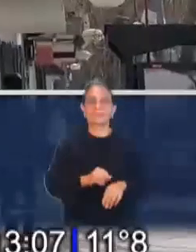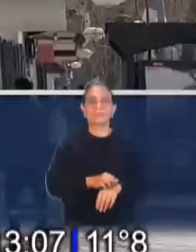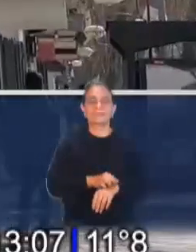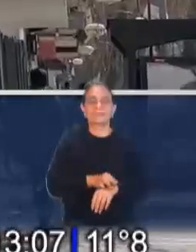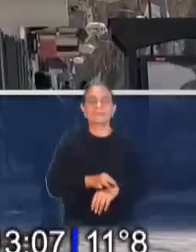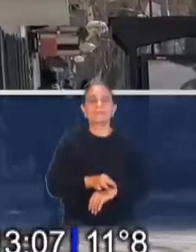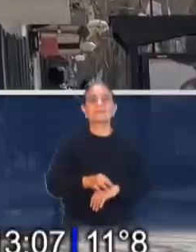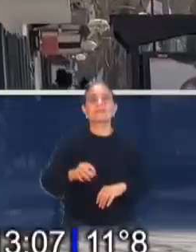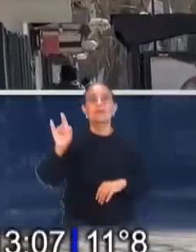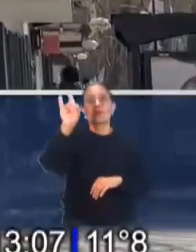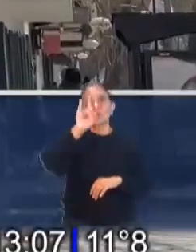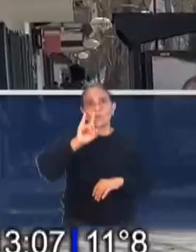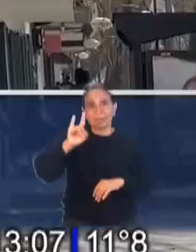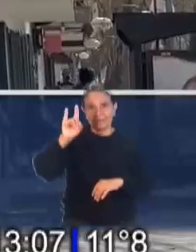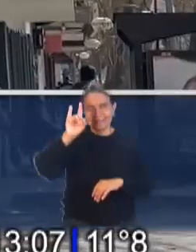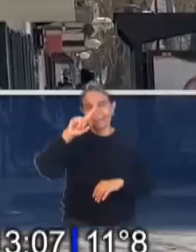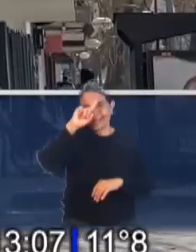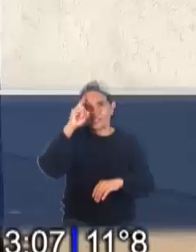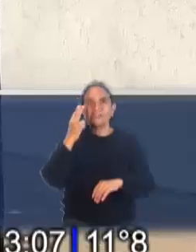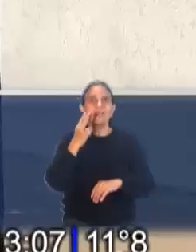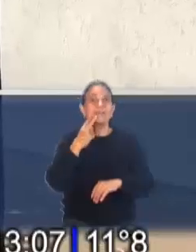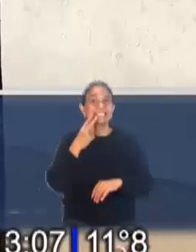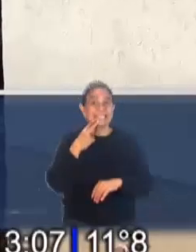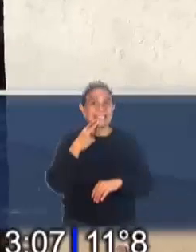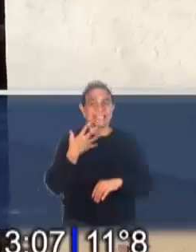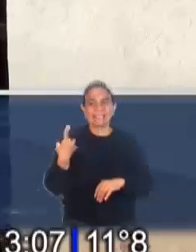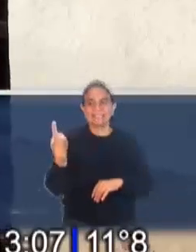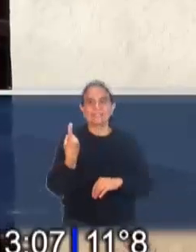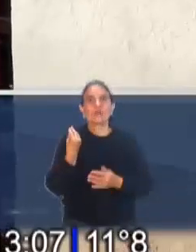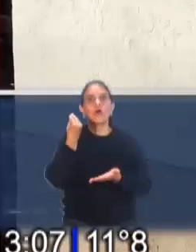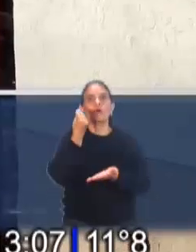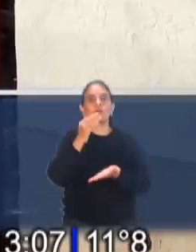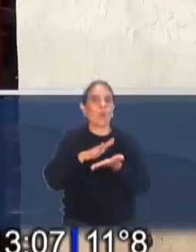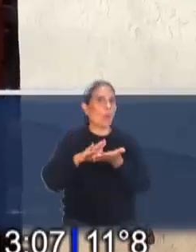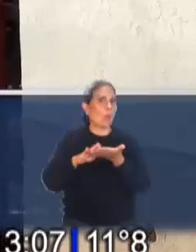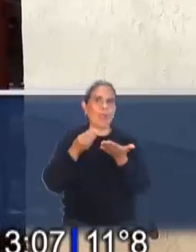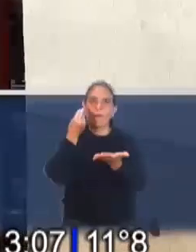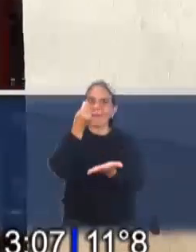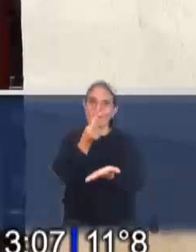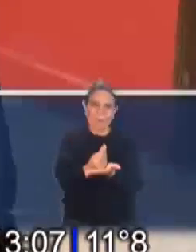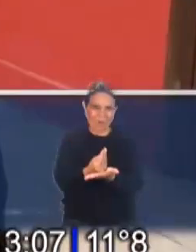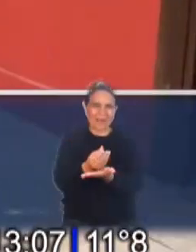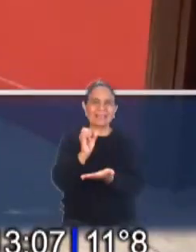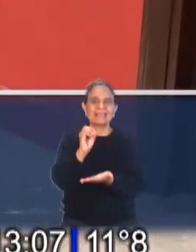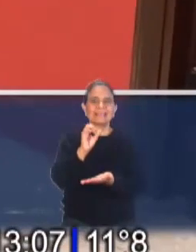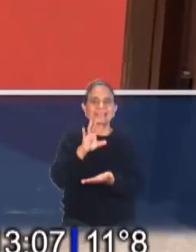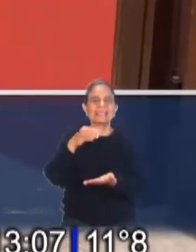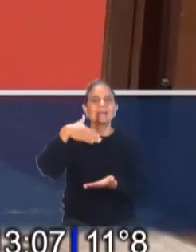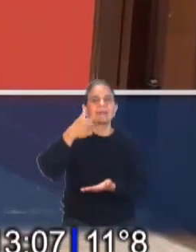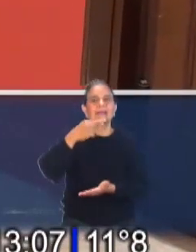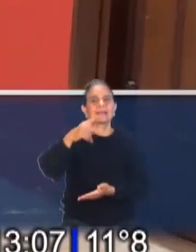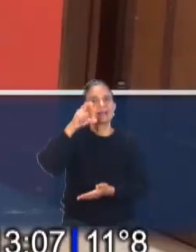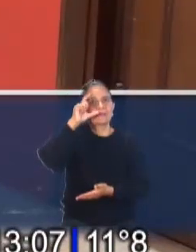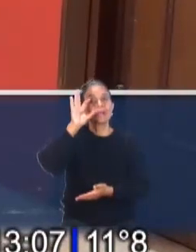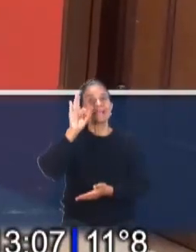Nuevo rector en la UNBIME. Marcelo Sosa es el nuevo rector de la Universidad Nacional